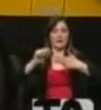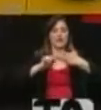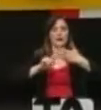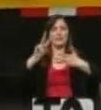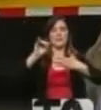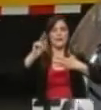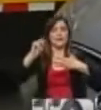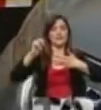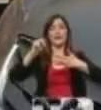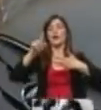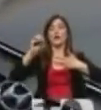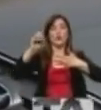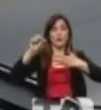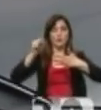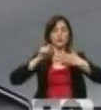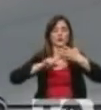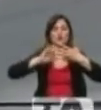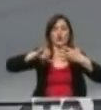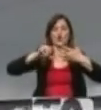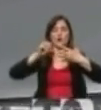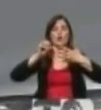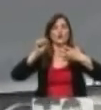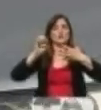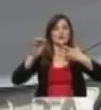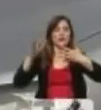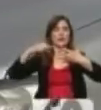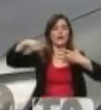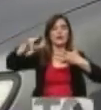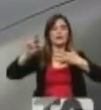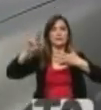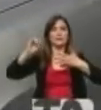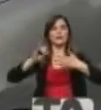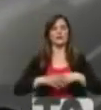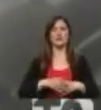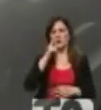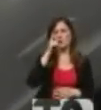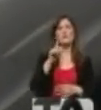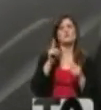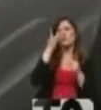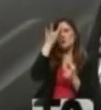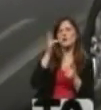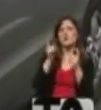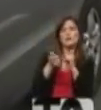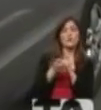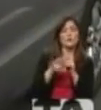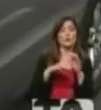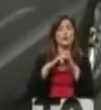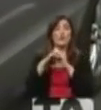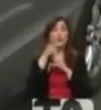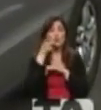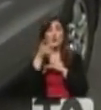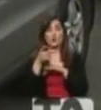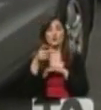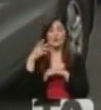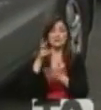se realizó? Principalmente para dar un mejoramiento a la movilidad del transporte público, especialmente a la